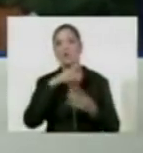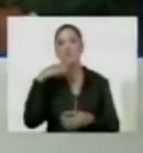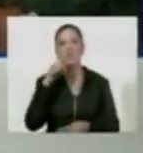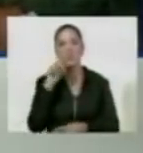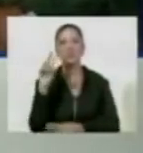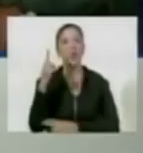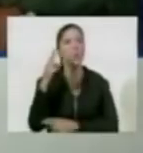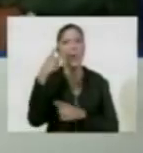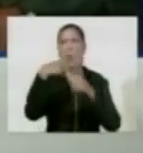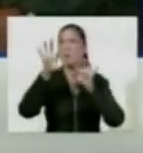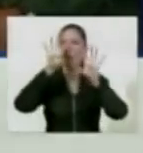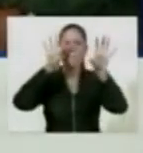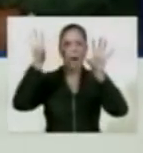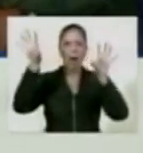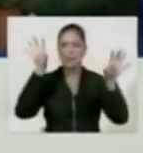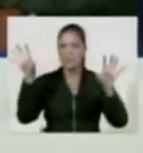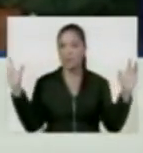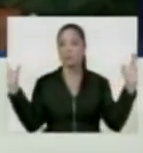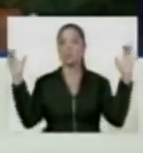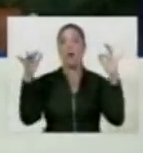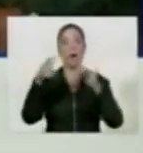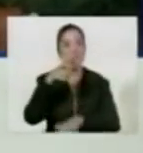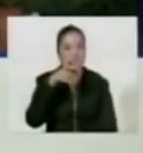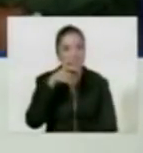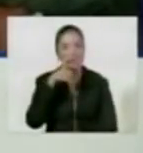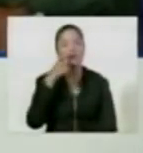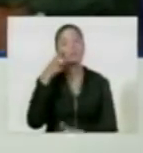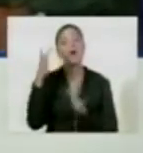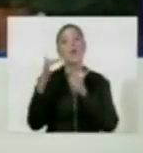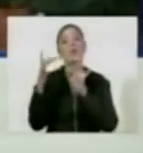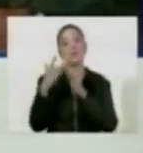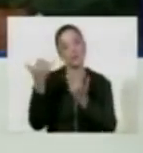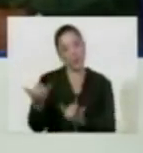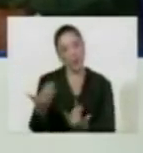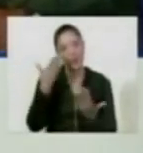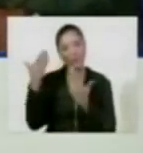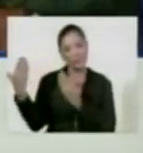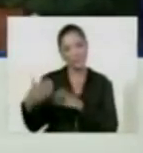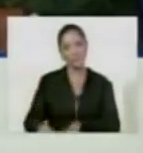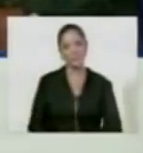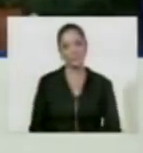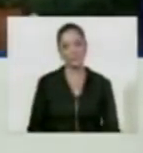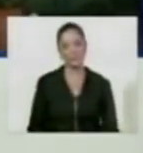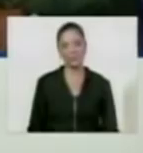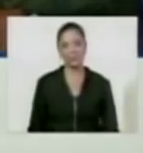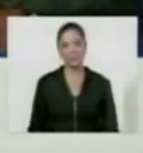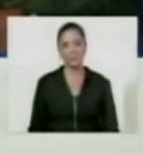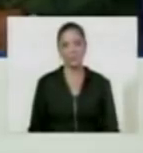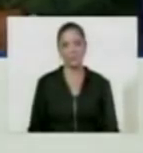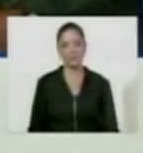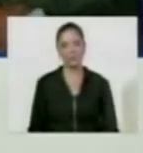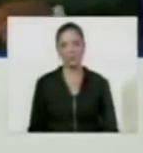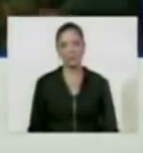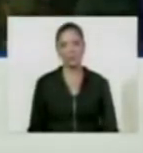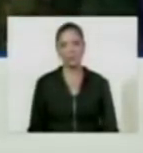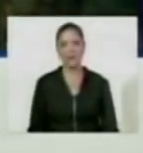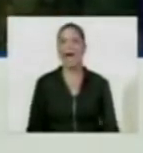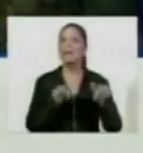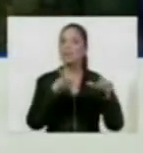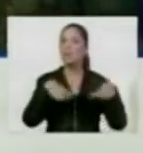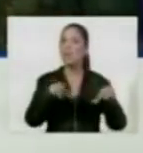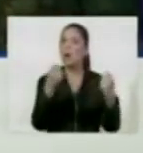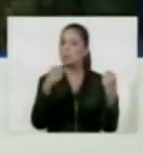entre otros países, hermanos. Vamos a darle el pase allá, en el PAO. PAO es un centro de